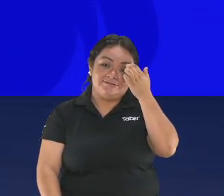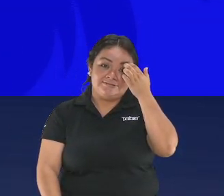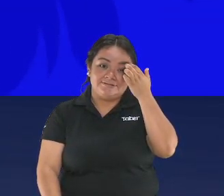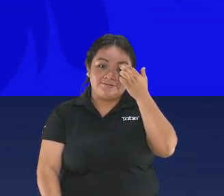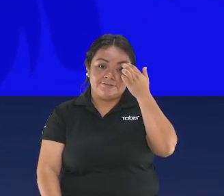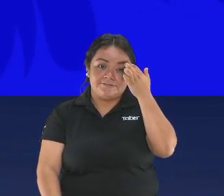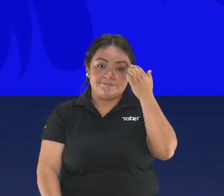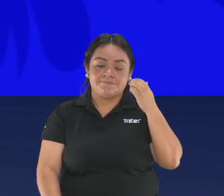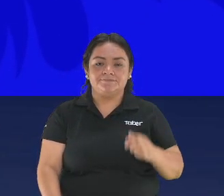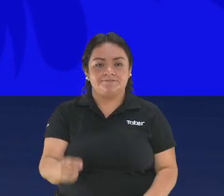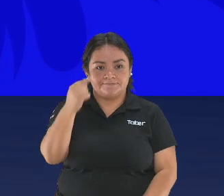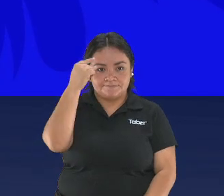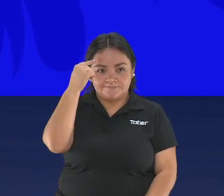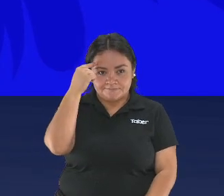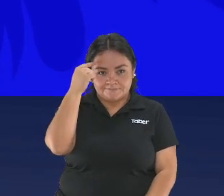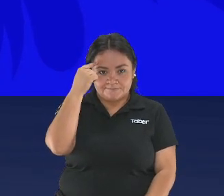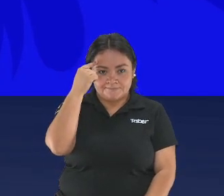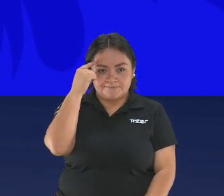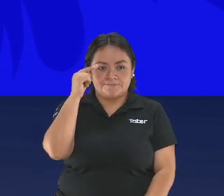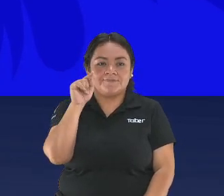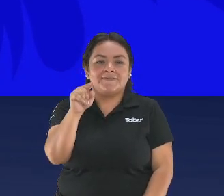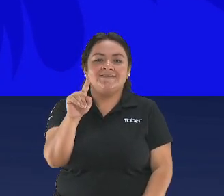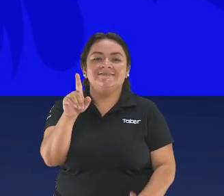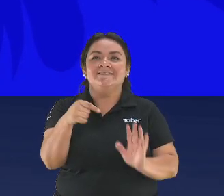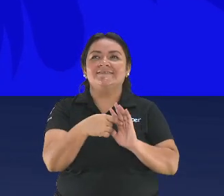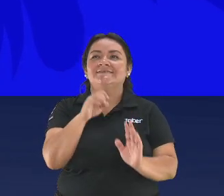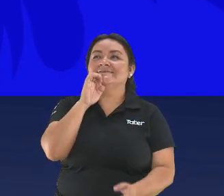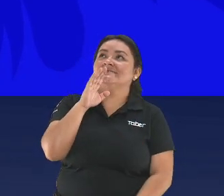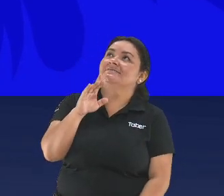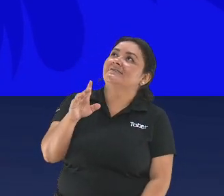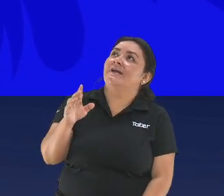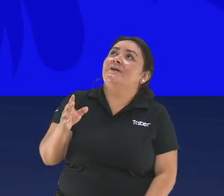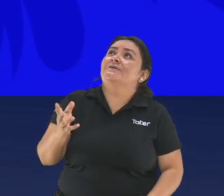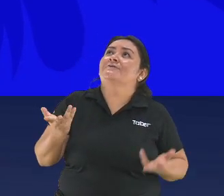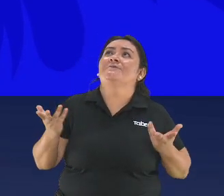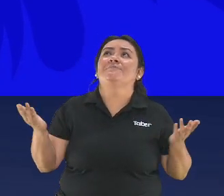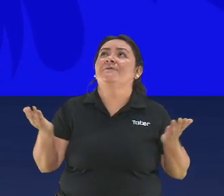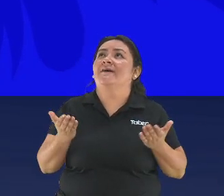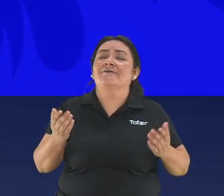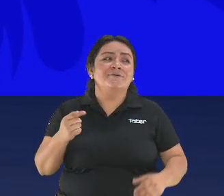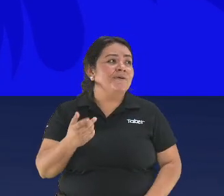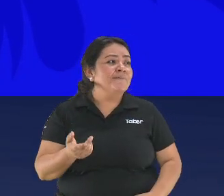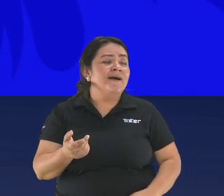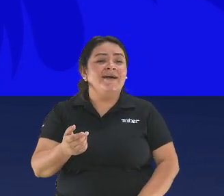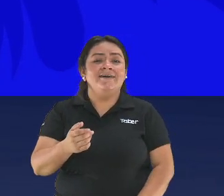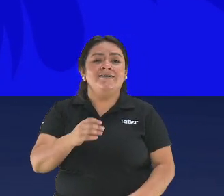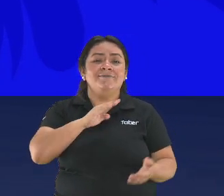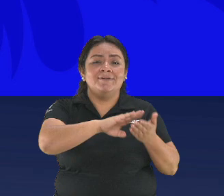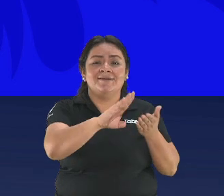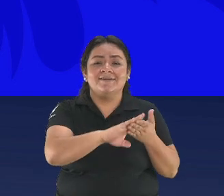piensa esa vez en la que tú dijiste señor cómo hago para apagar